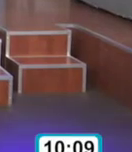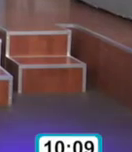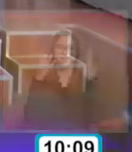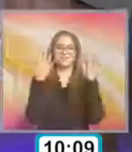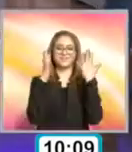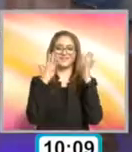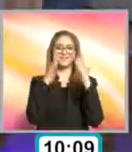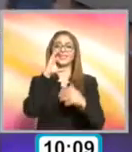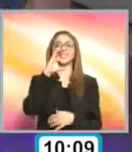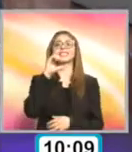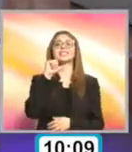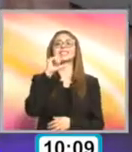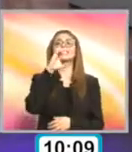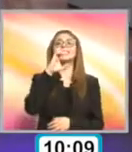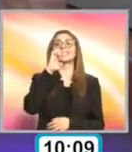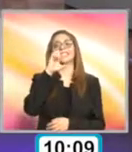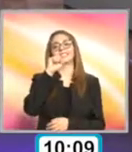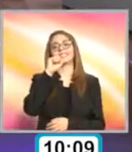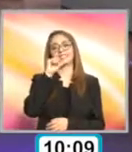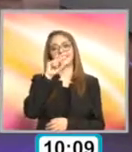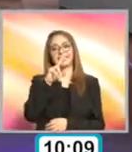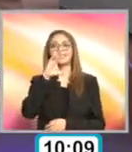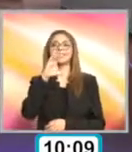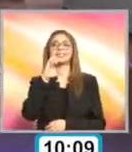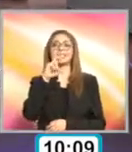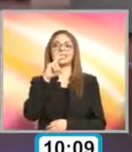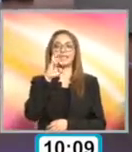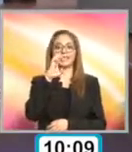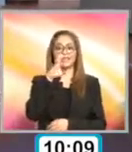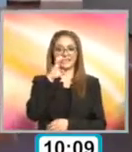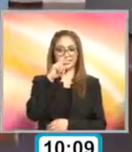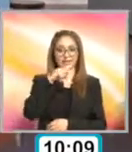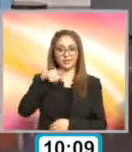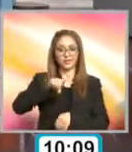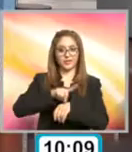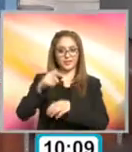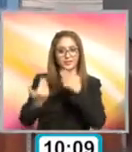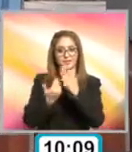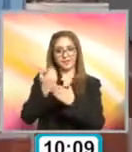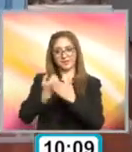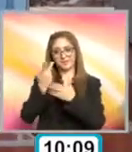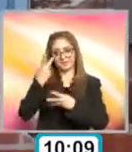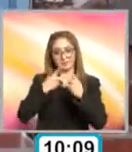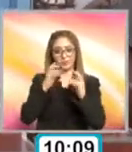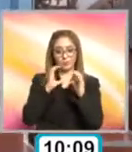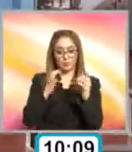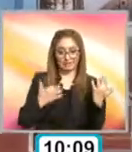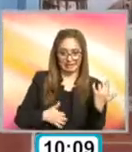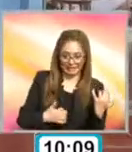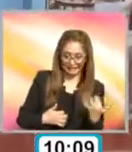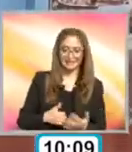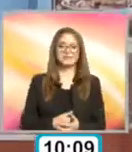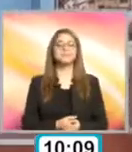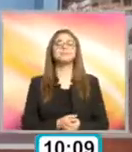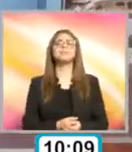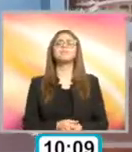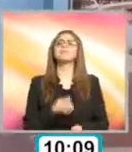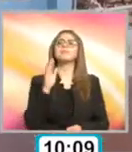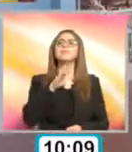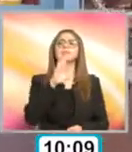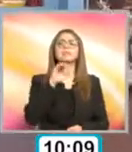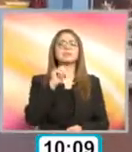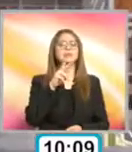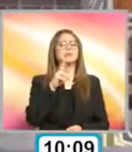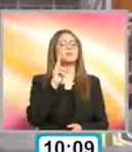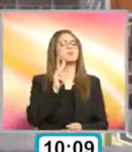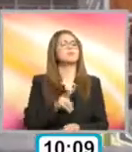Aplauso para César Cerezares, que está con nosotros esta mañana aquí en tus ciudades. Aguas con la guitarra. Tranquilo, tranquilo. Oye, César, pues felicidades